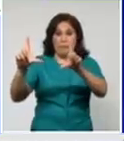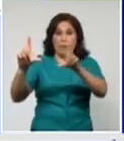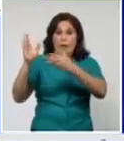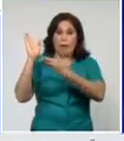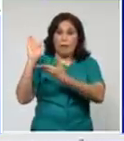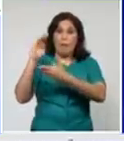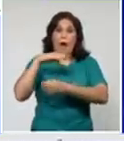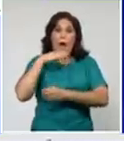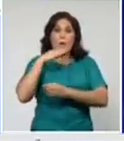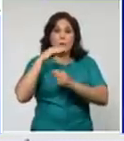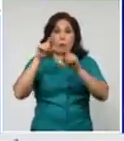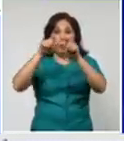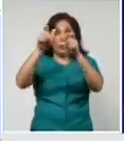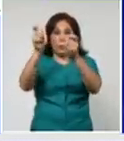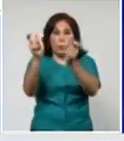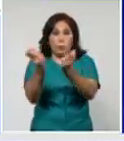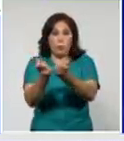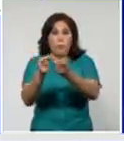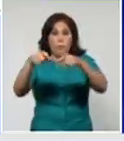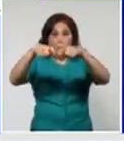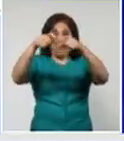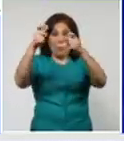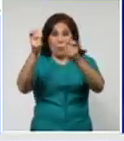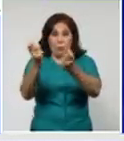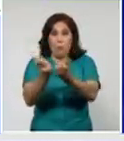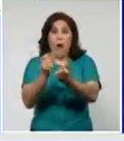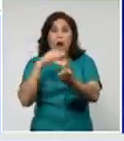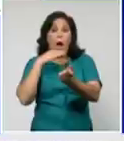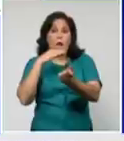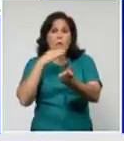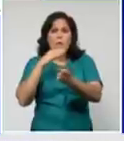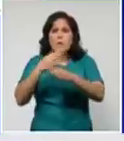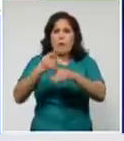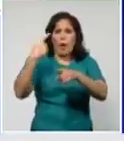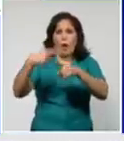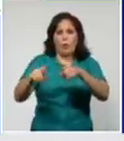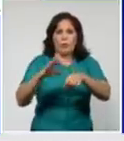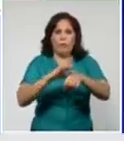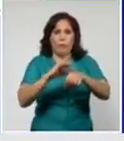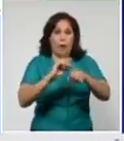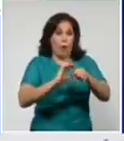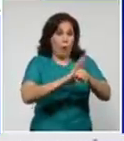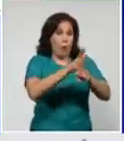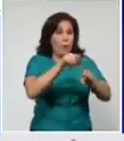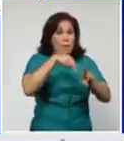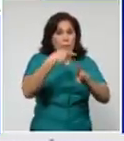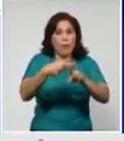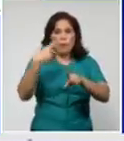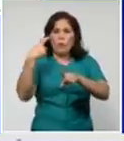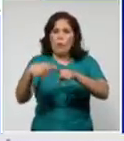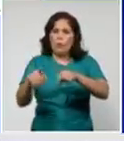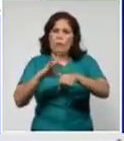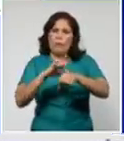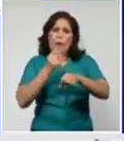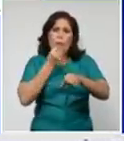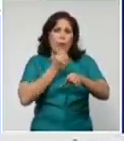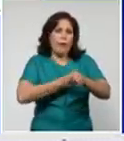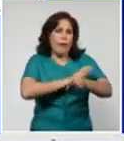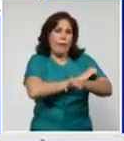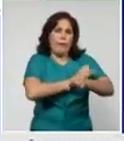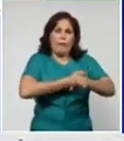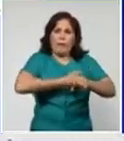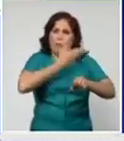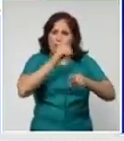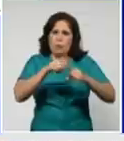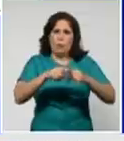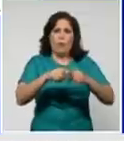que lamentablemente tiene una evolución hacia el fallecimiento. Y ahí, bueno, nos incluimos todos los que, como yo,